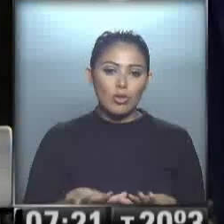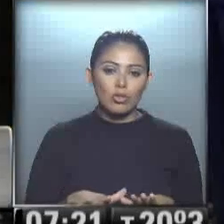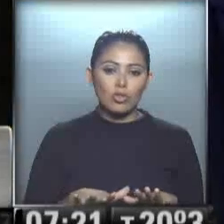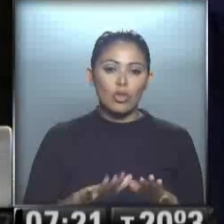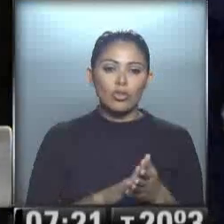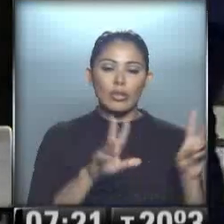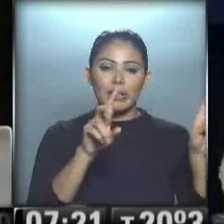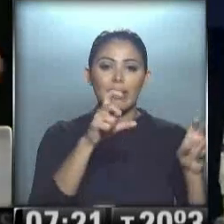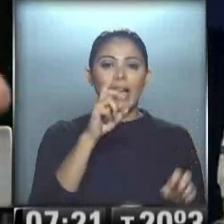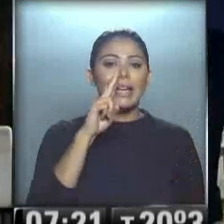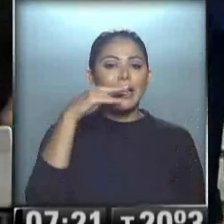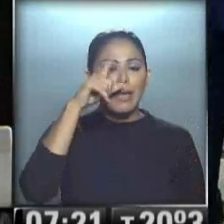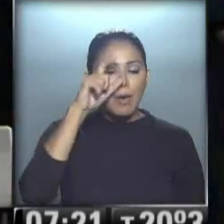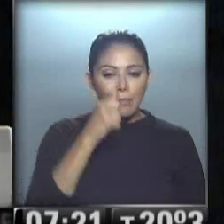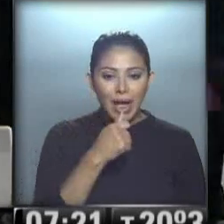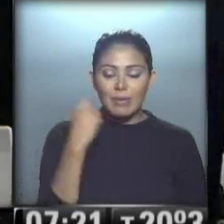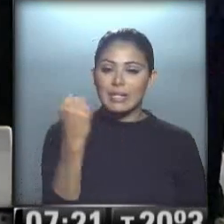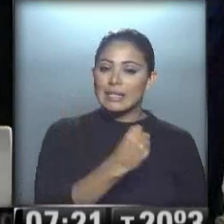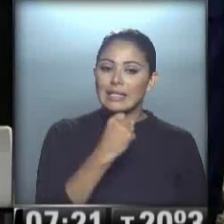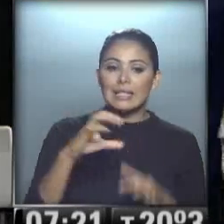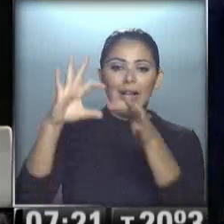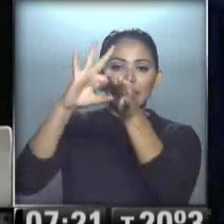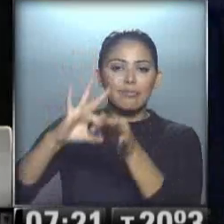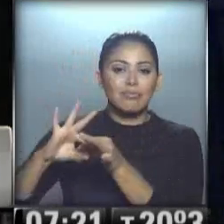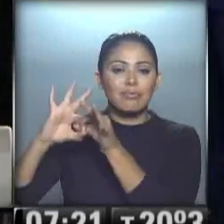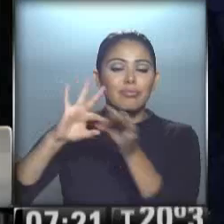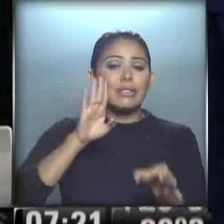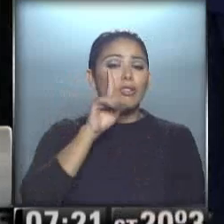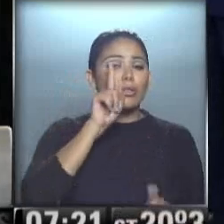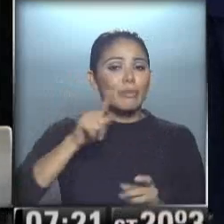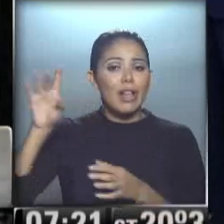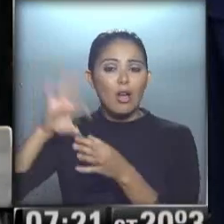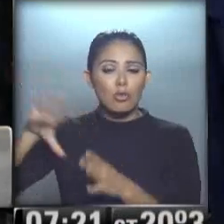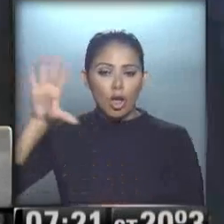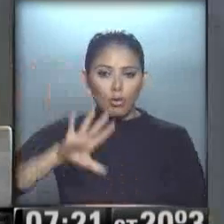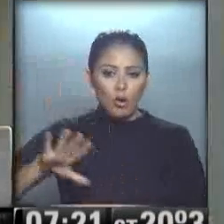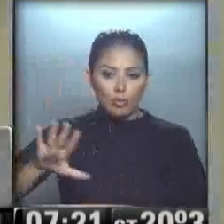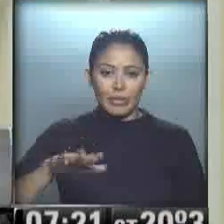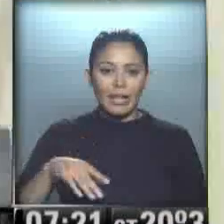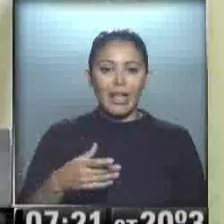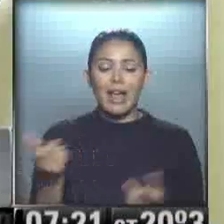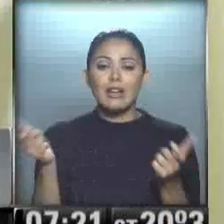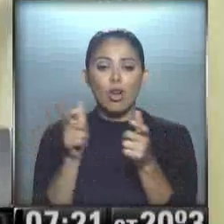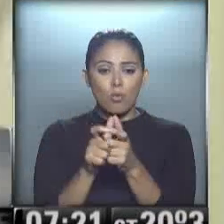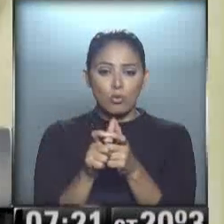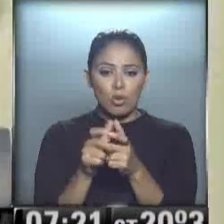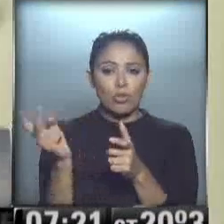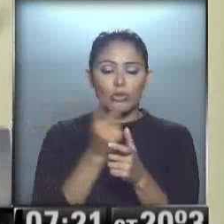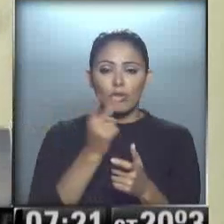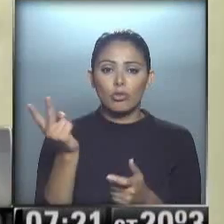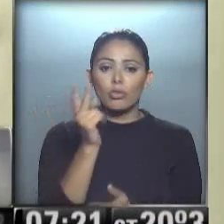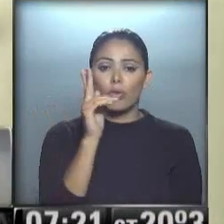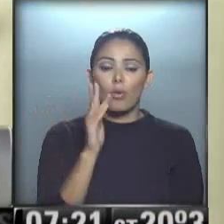crimea hacia esta unidad esta Alianza entre Estados Unidos y la Unión Europea casi 50 minutos la reunión entre el papa